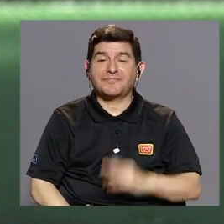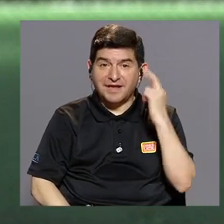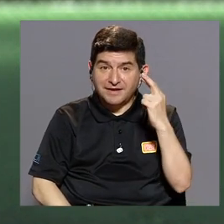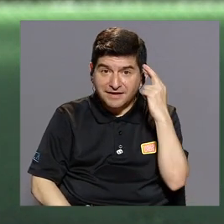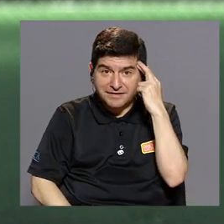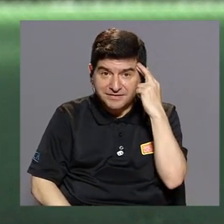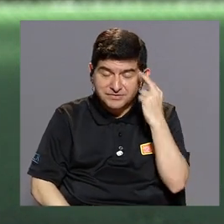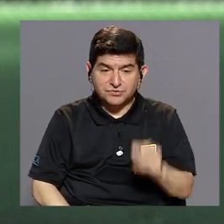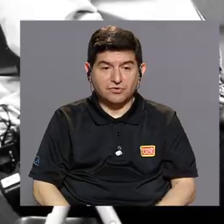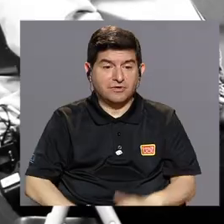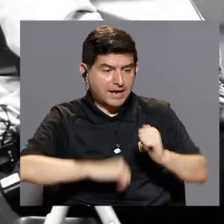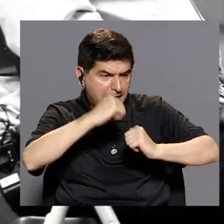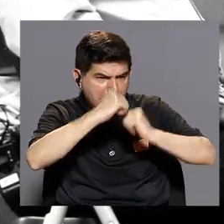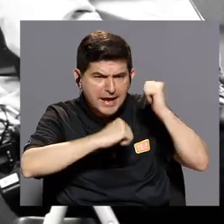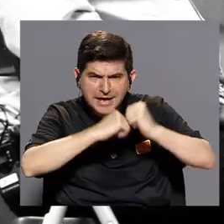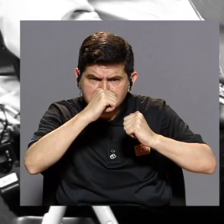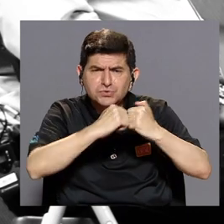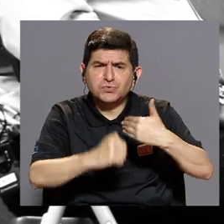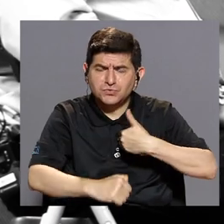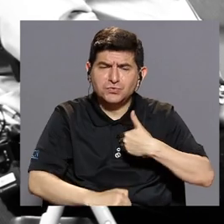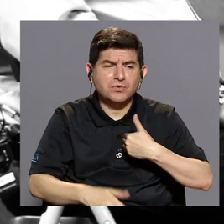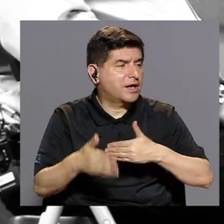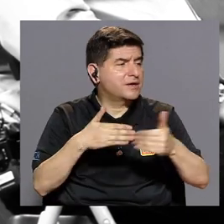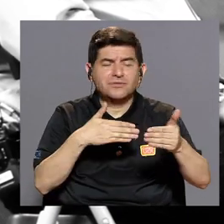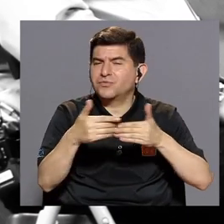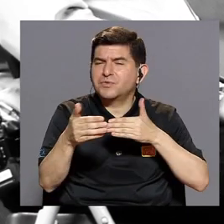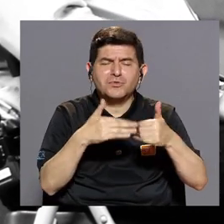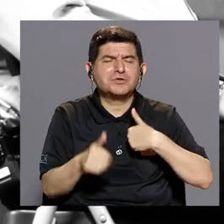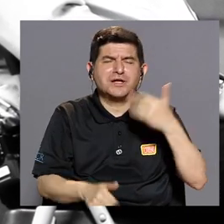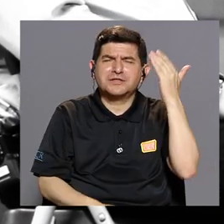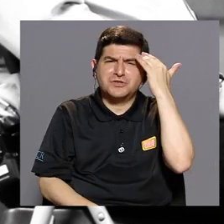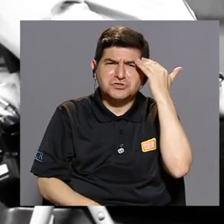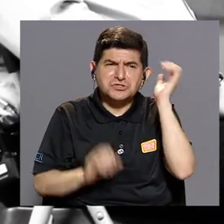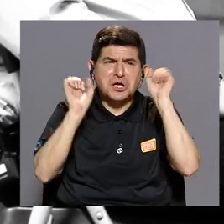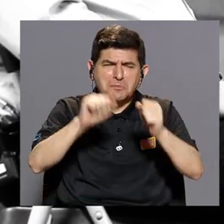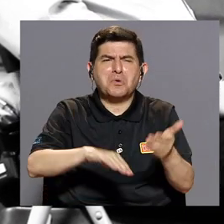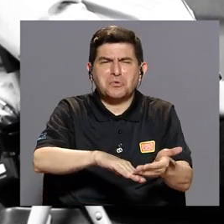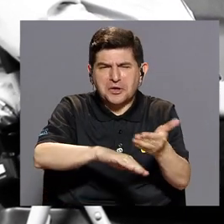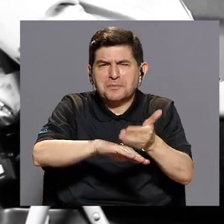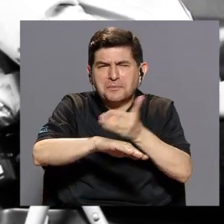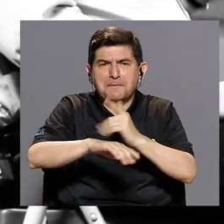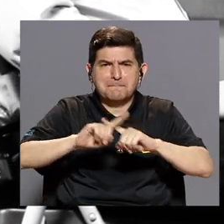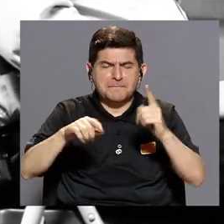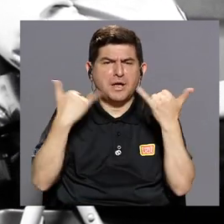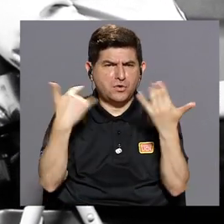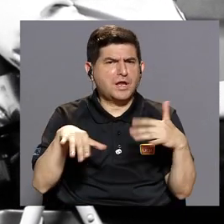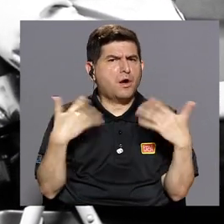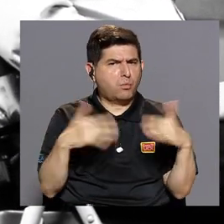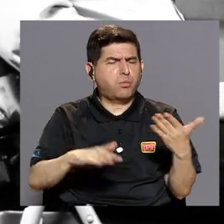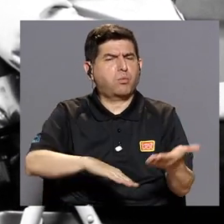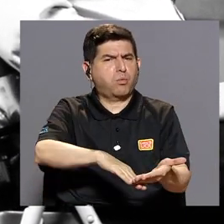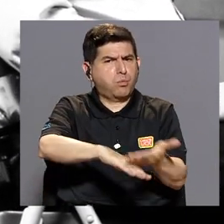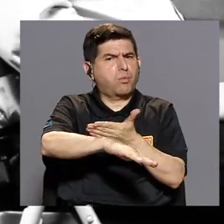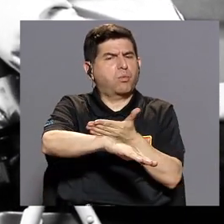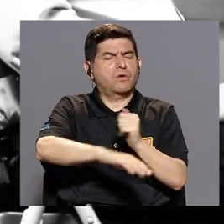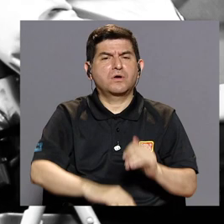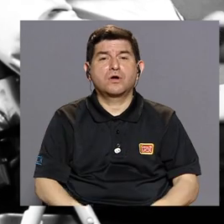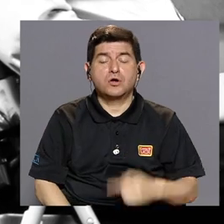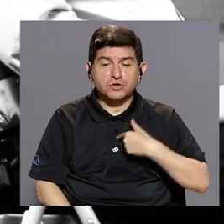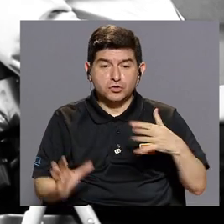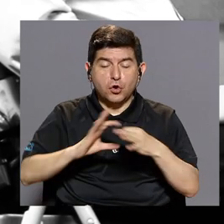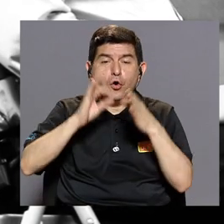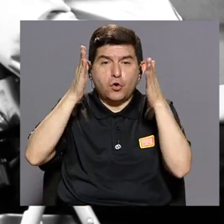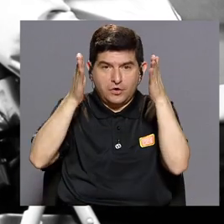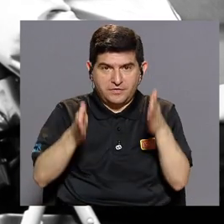porque estamos, digamos, con una estructura, a pesar de que sé que todavía puede ser mejor, considero que hemos mejorado mucho en ese sentido. Yo